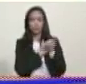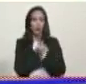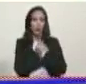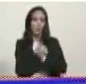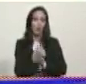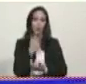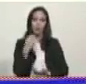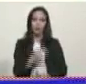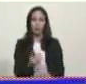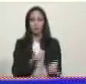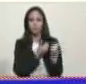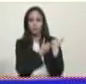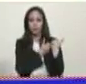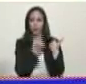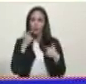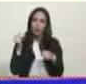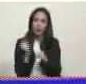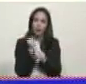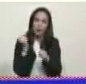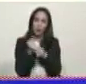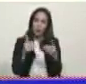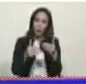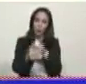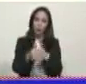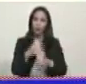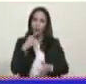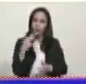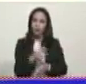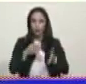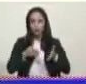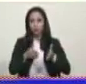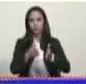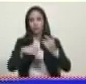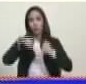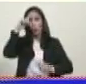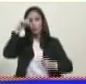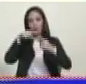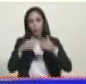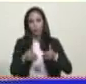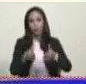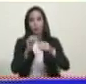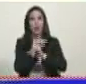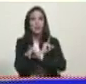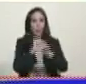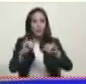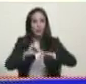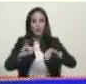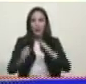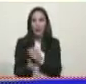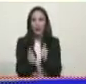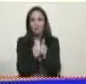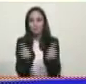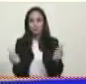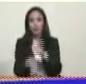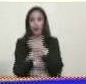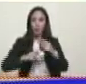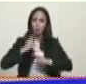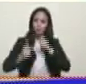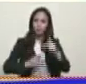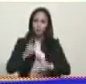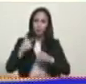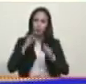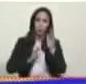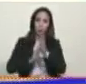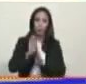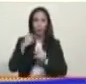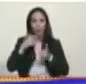de siempre. Y seguir trabajando. Este es el camino del país. La independencia tecnológica, la producción nacional.